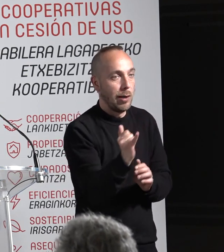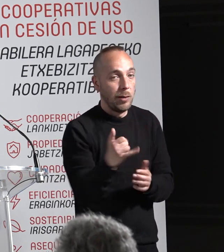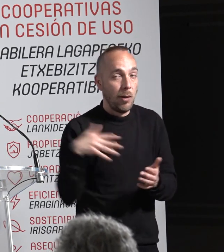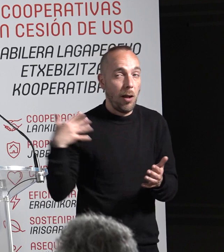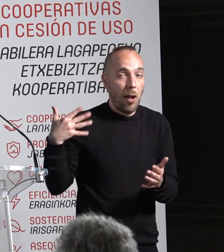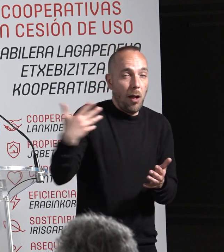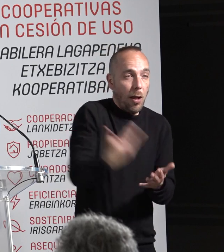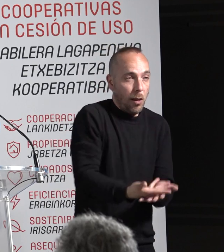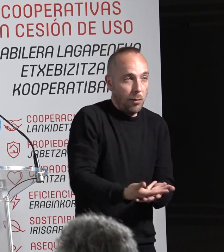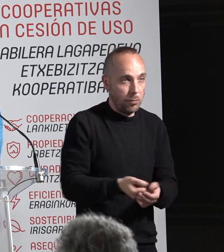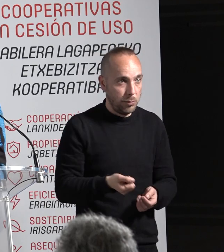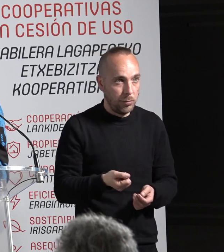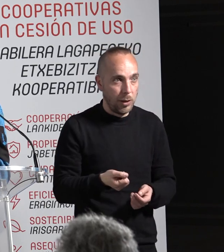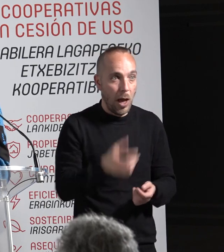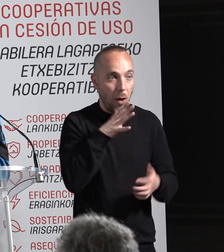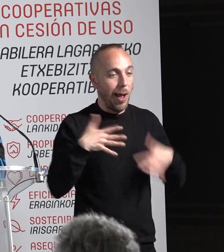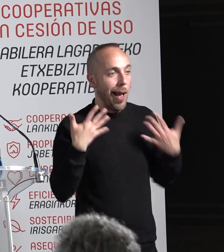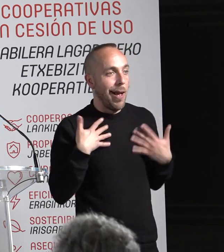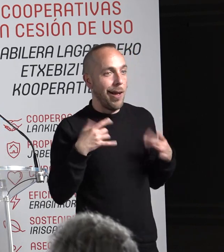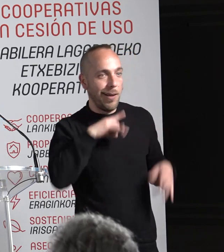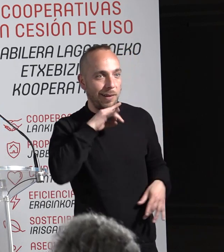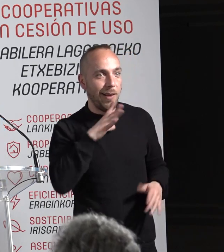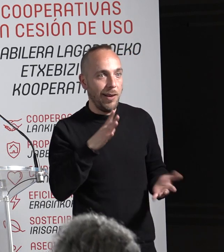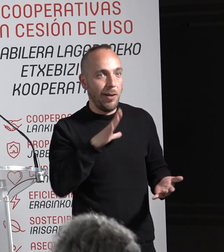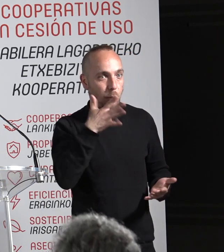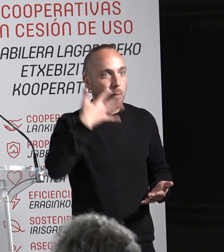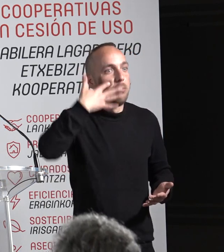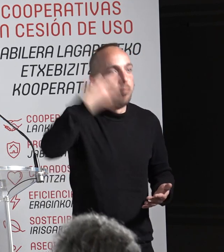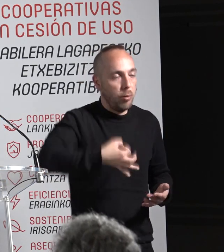la larga. Entonces, nos alegramos ahora de que realmente se pongan